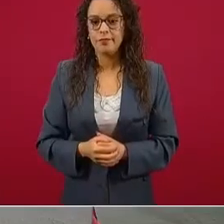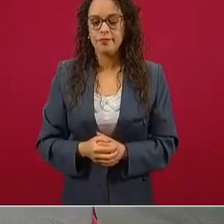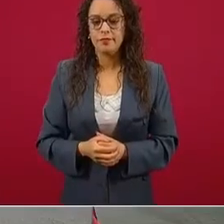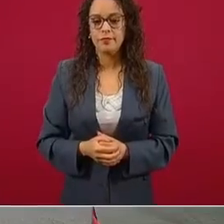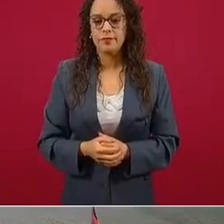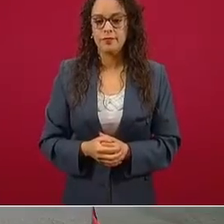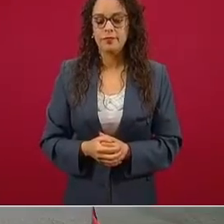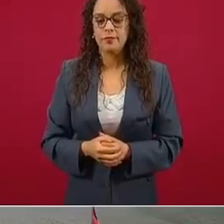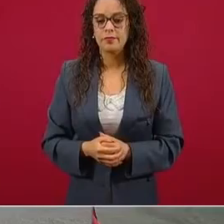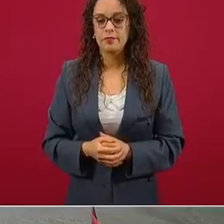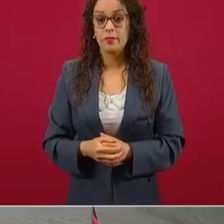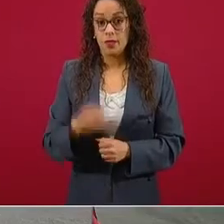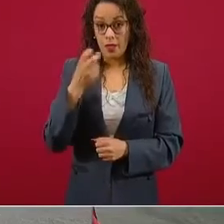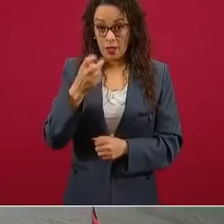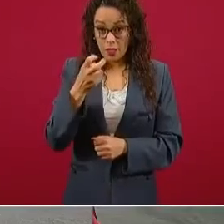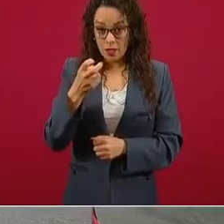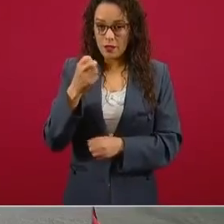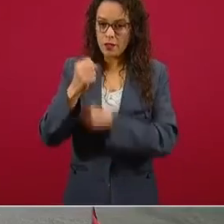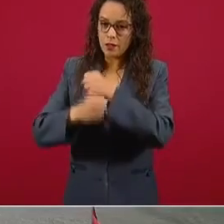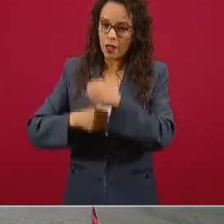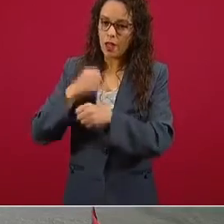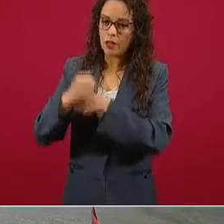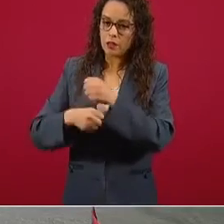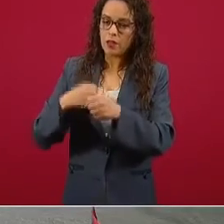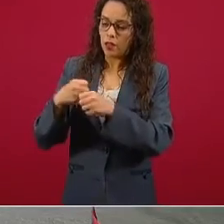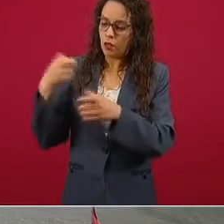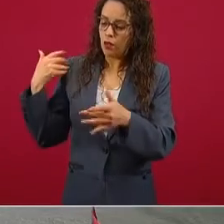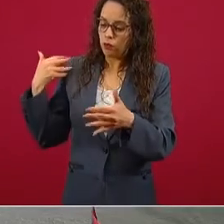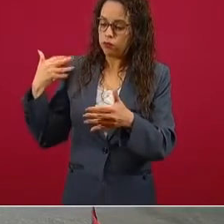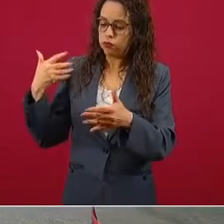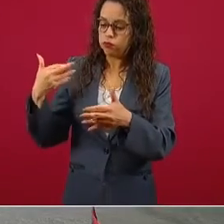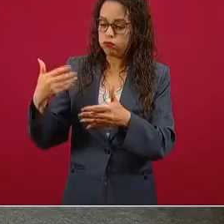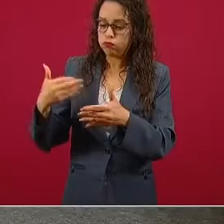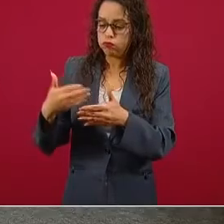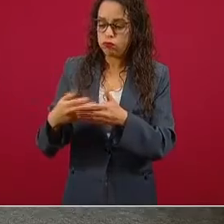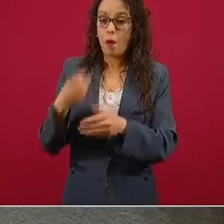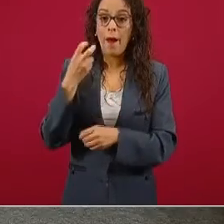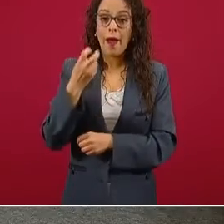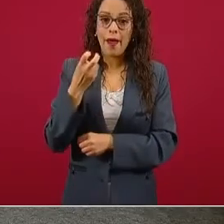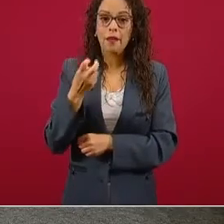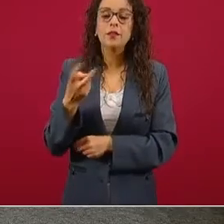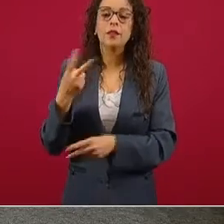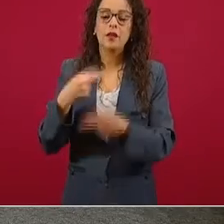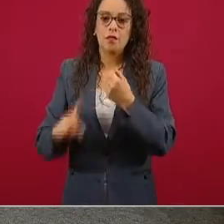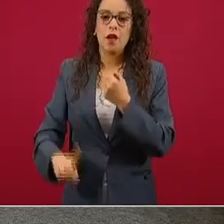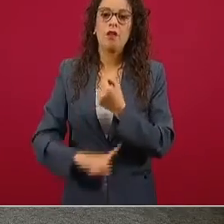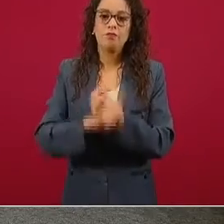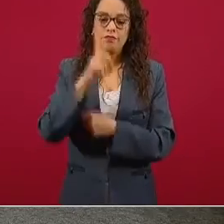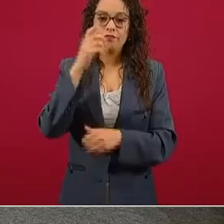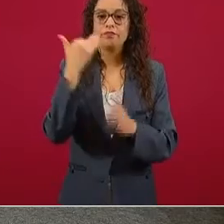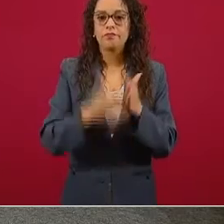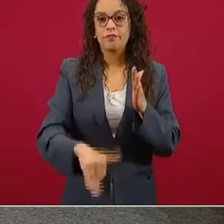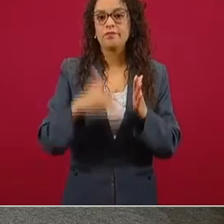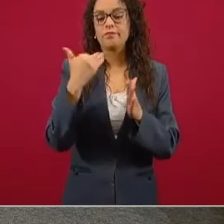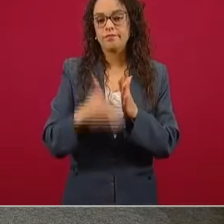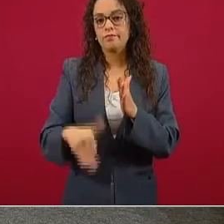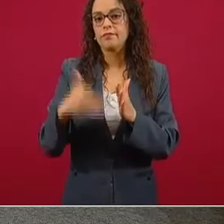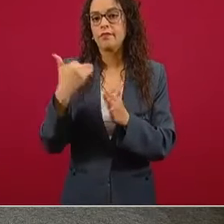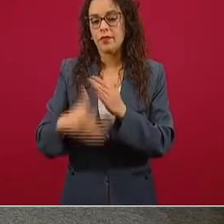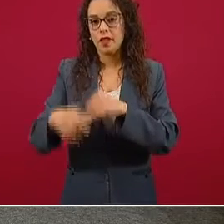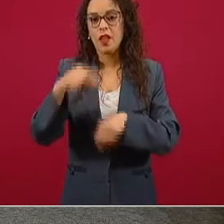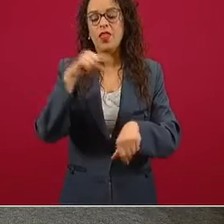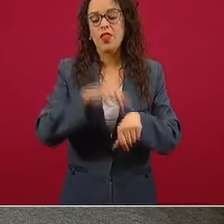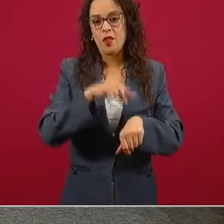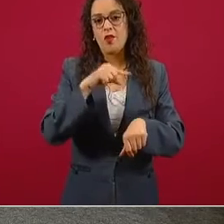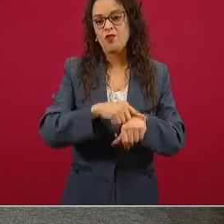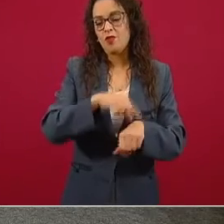al paso del tiempo, nos fue dejando un déficit de médicos y